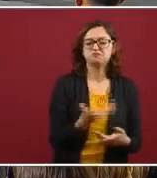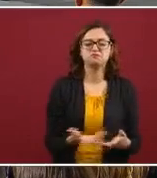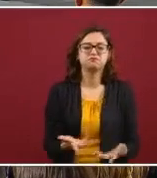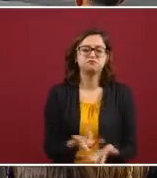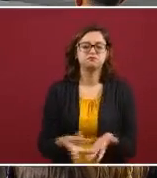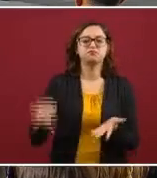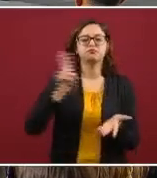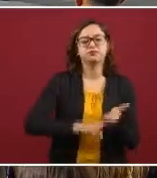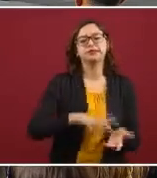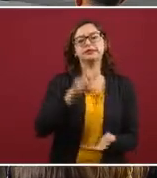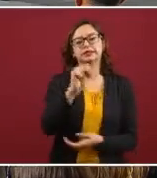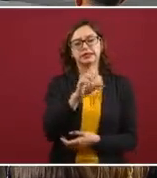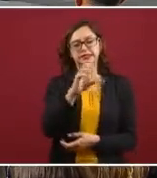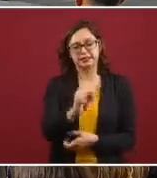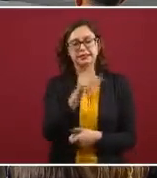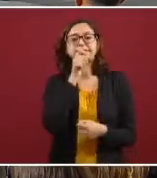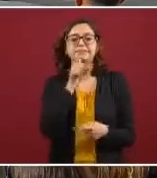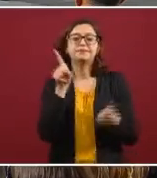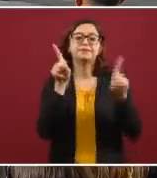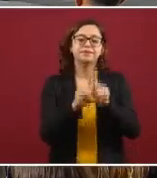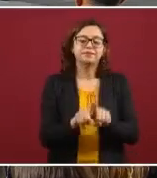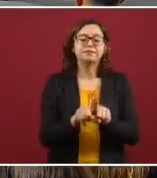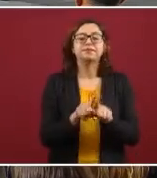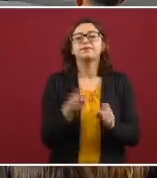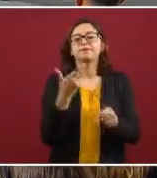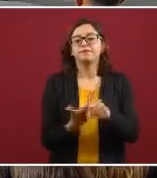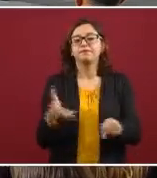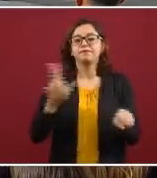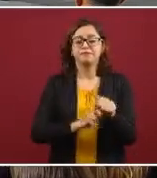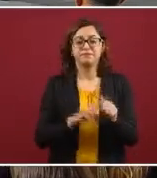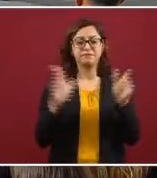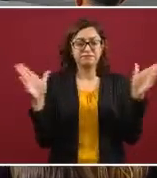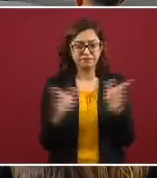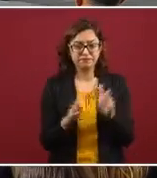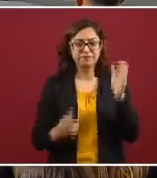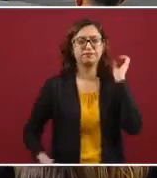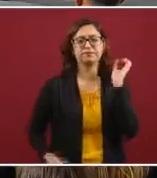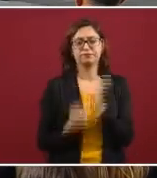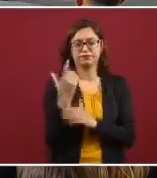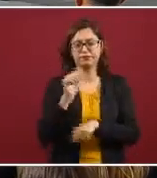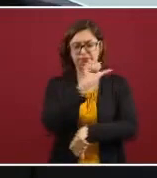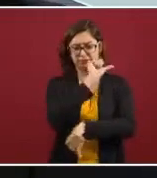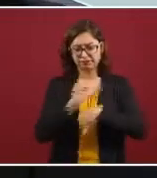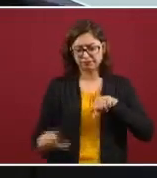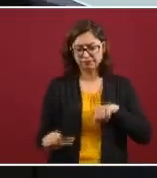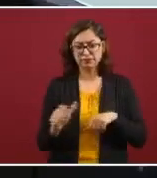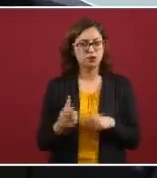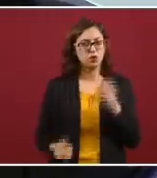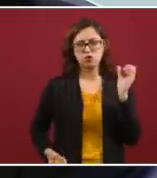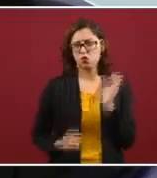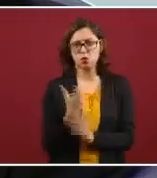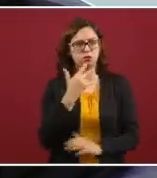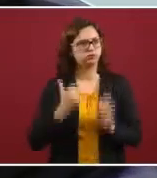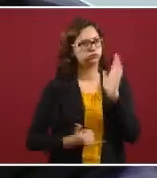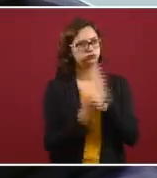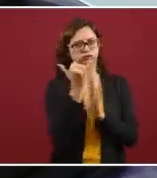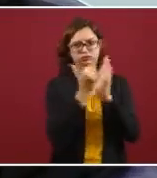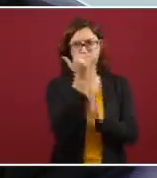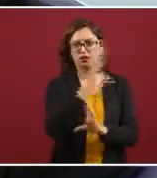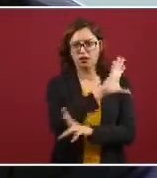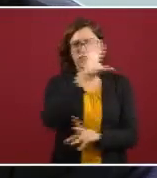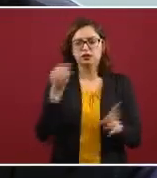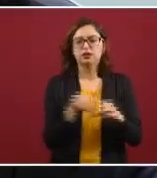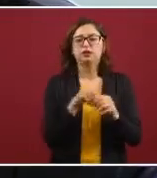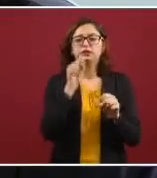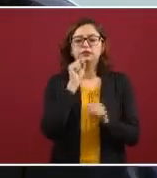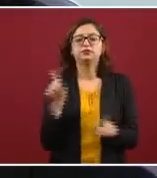de consultorios, como de un nuevo quirófano, es prácticamente un nuevo hospital, así como la remodelación